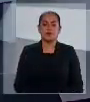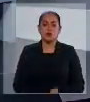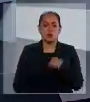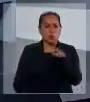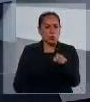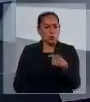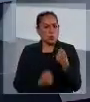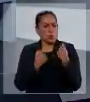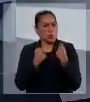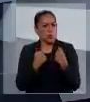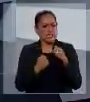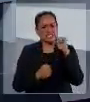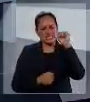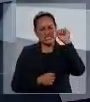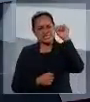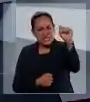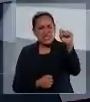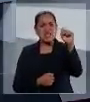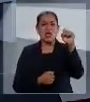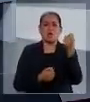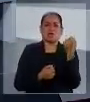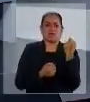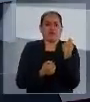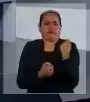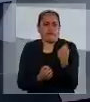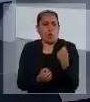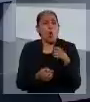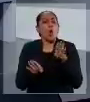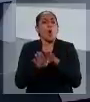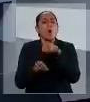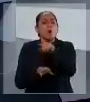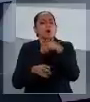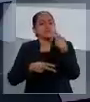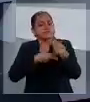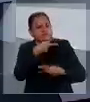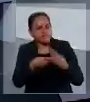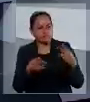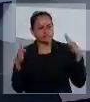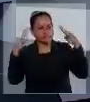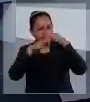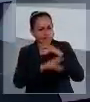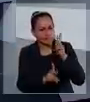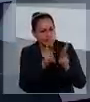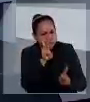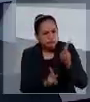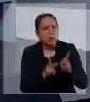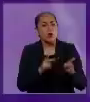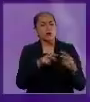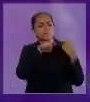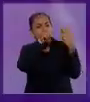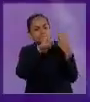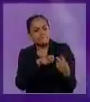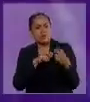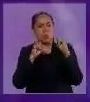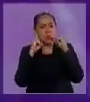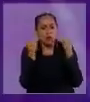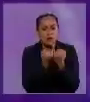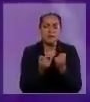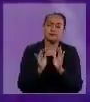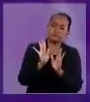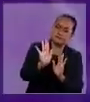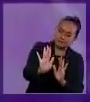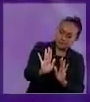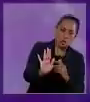también son maestros de estados pobres. ¿Se sentaría a hablar el 1 de diciembre? Se sentaría a hablar con todos, pero déjame decir, no con la coordinadora, con los violentos